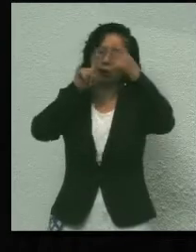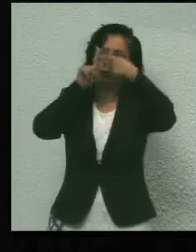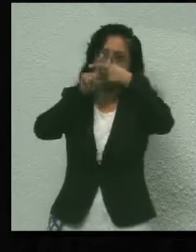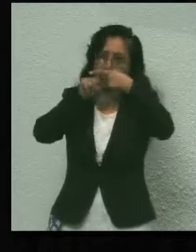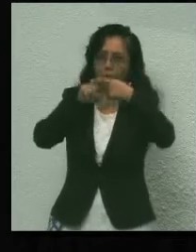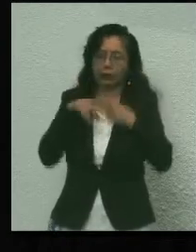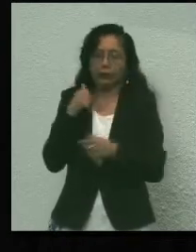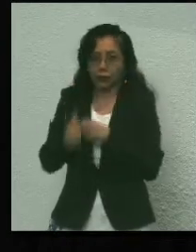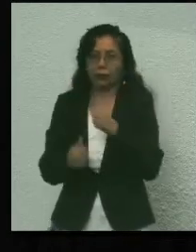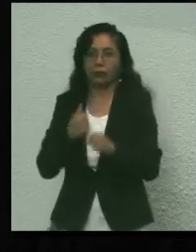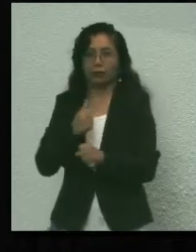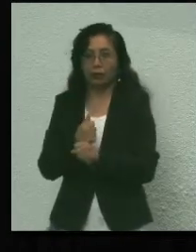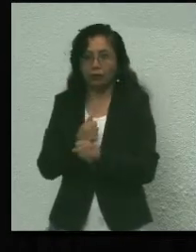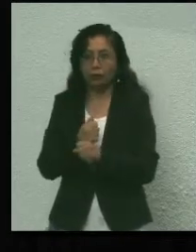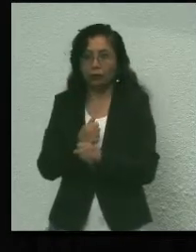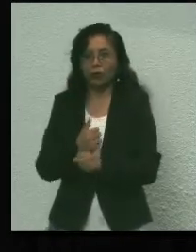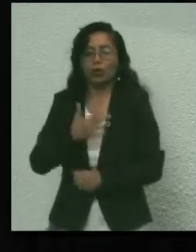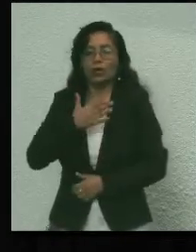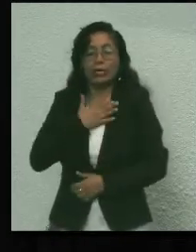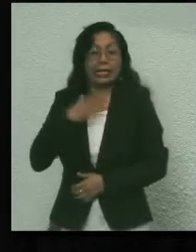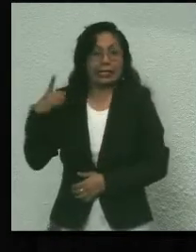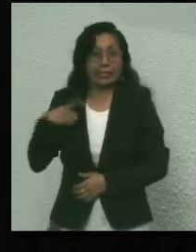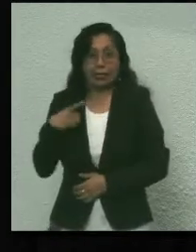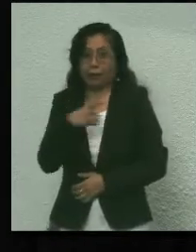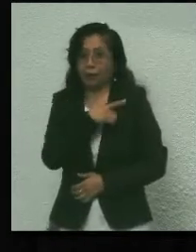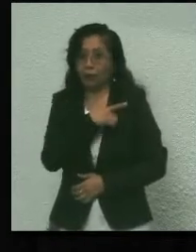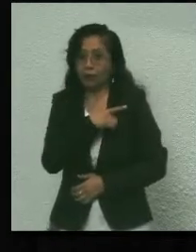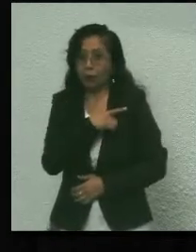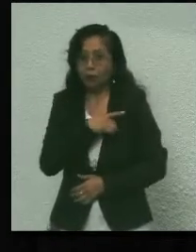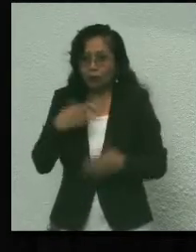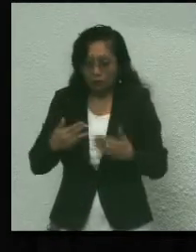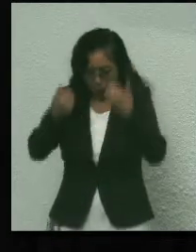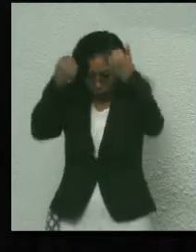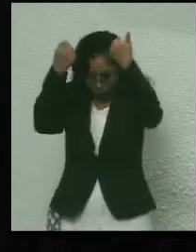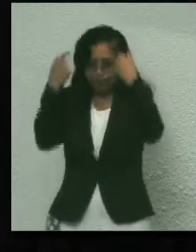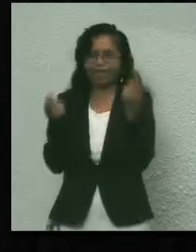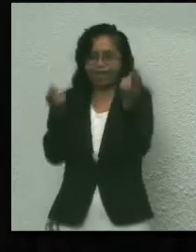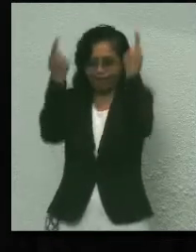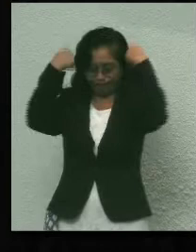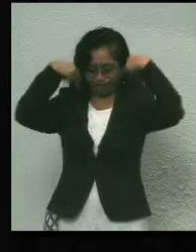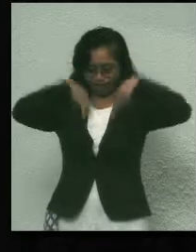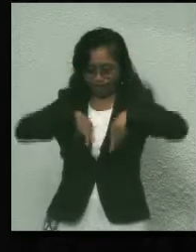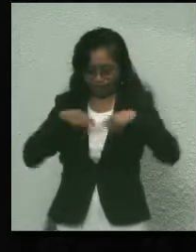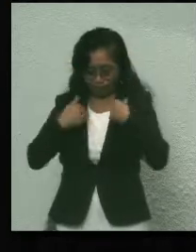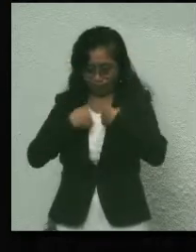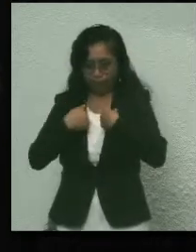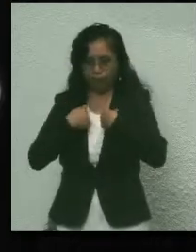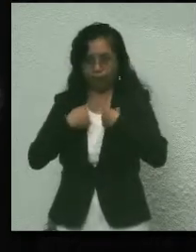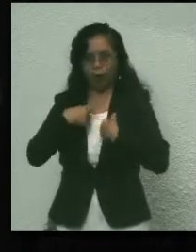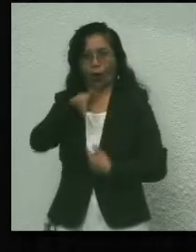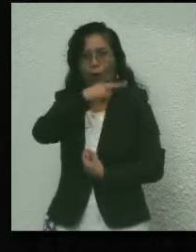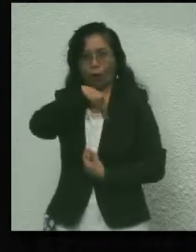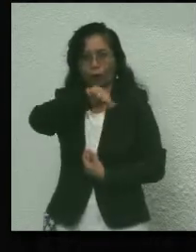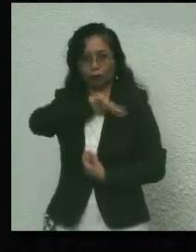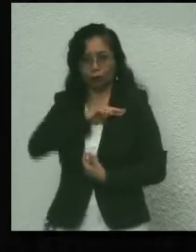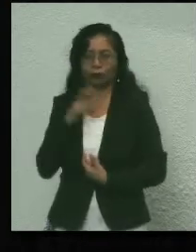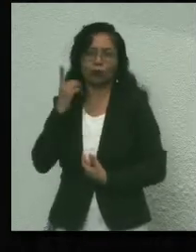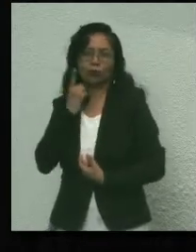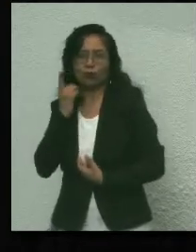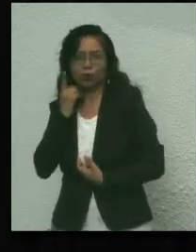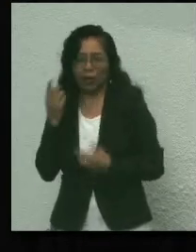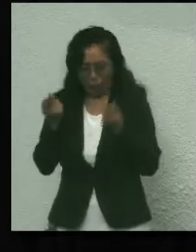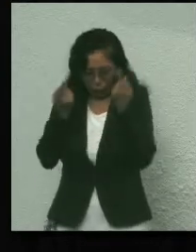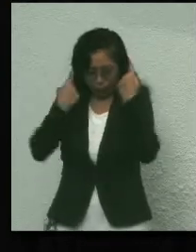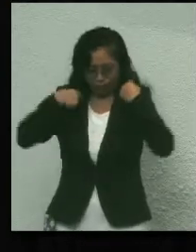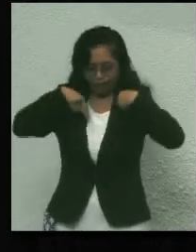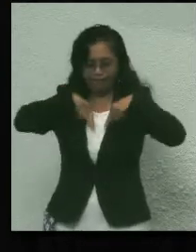este año, debemos primero asumir una autocrítica, nuestro papel como legislatura y la actitud